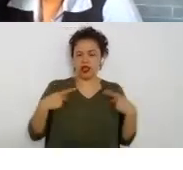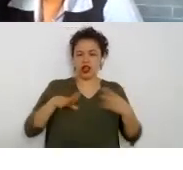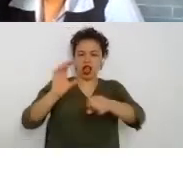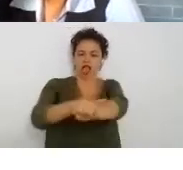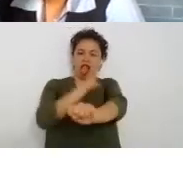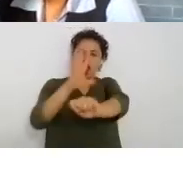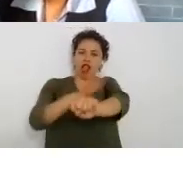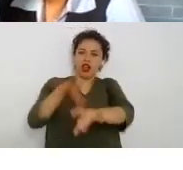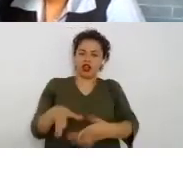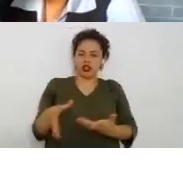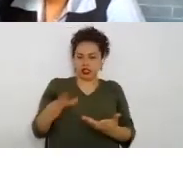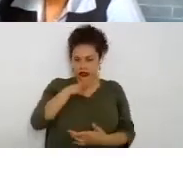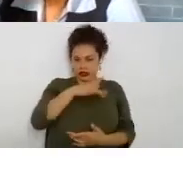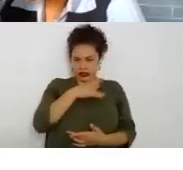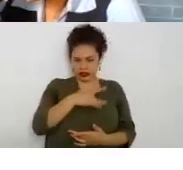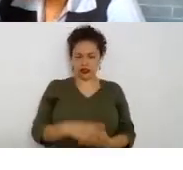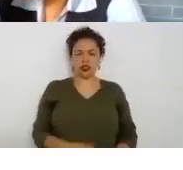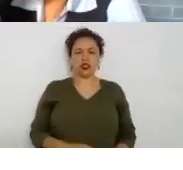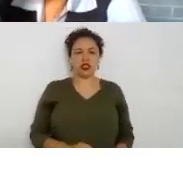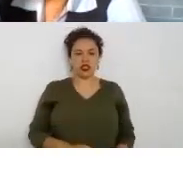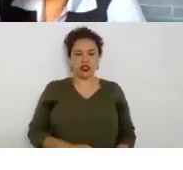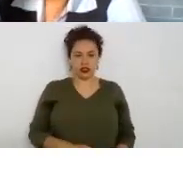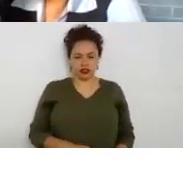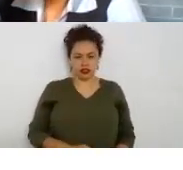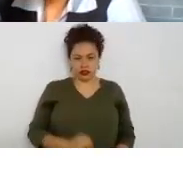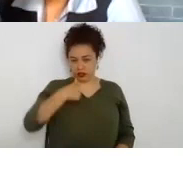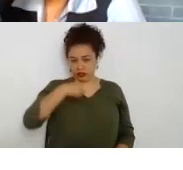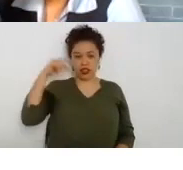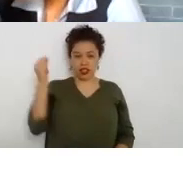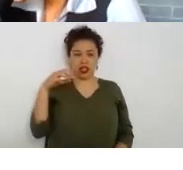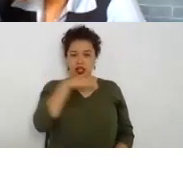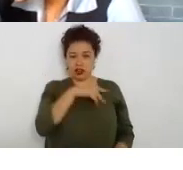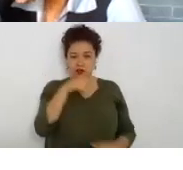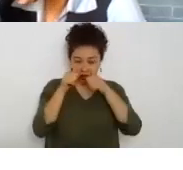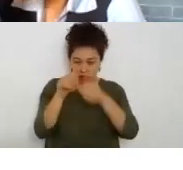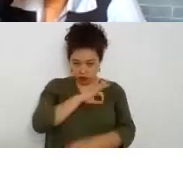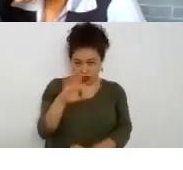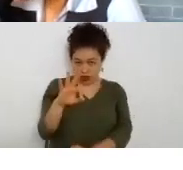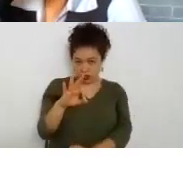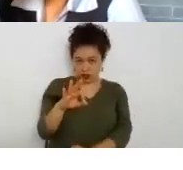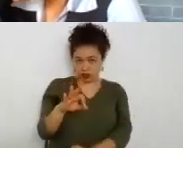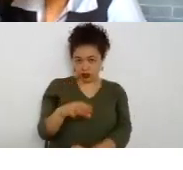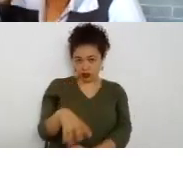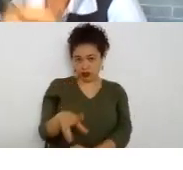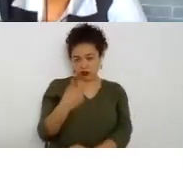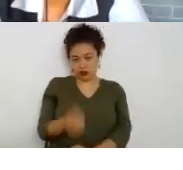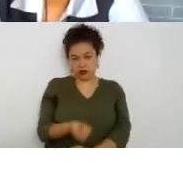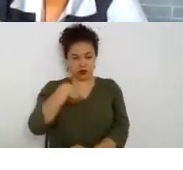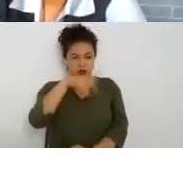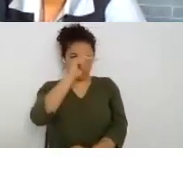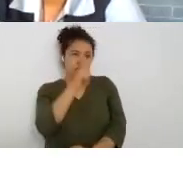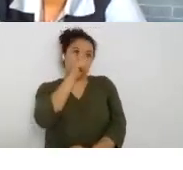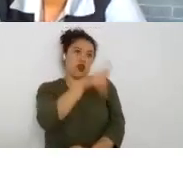¿Podría yo de inmediato poder socorrerla? Pues yo iría No. primero a la caja de luz